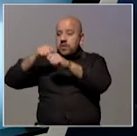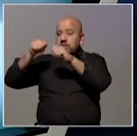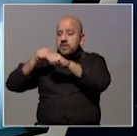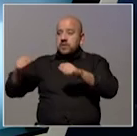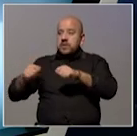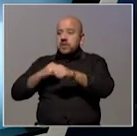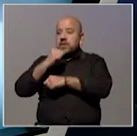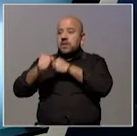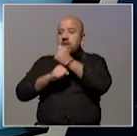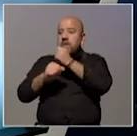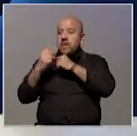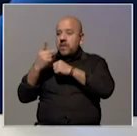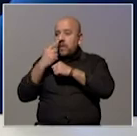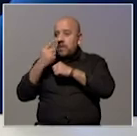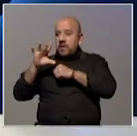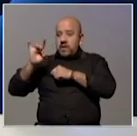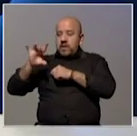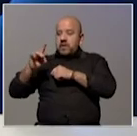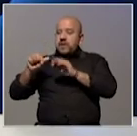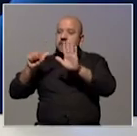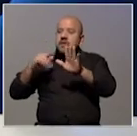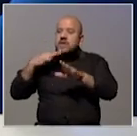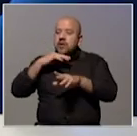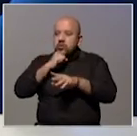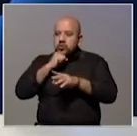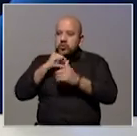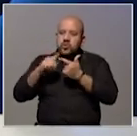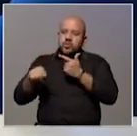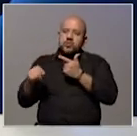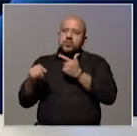2015 creo que fue el 6 de agosto en 2016